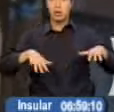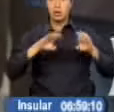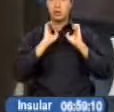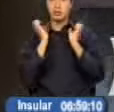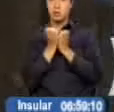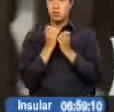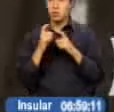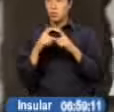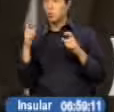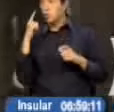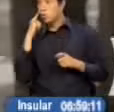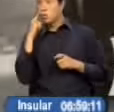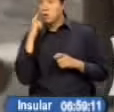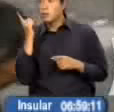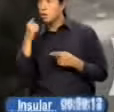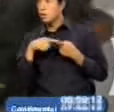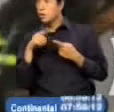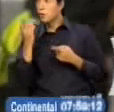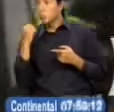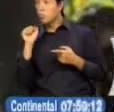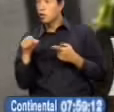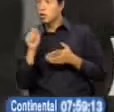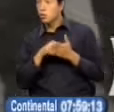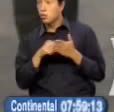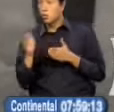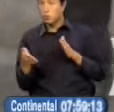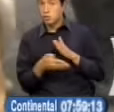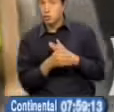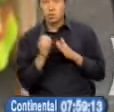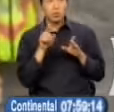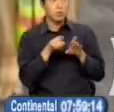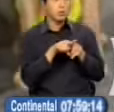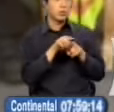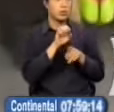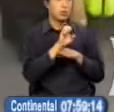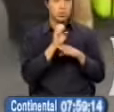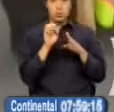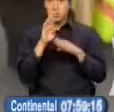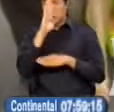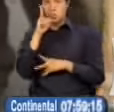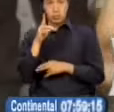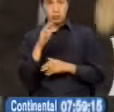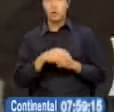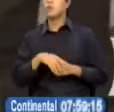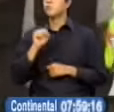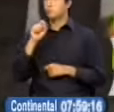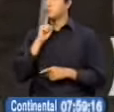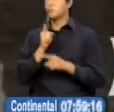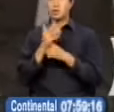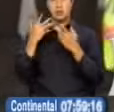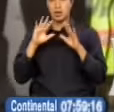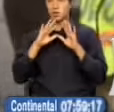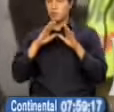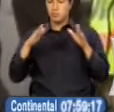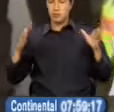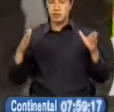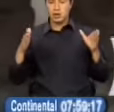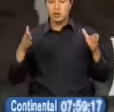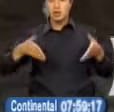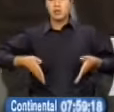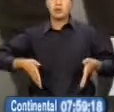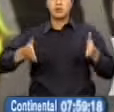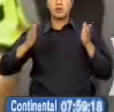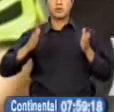escenario acaso va a manejar algo de ello en 4 linchada de brasil y también la adecuada así es nosotros hemos todo esto vallas desde la avenida